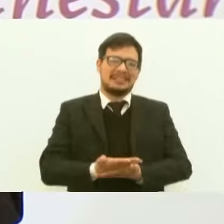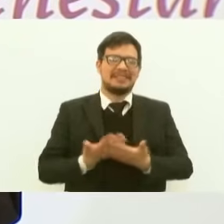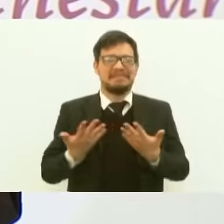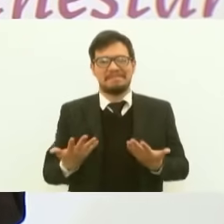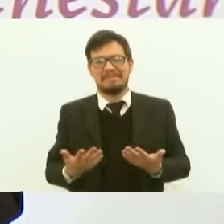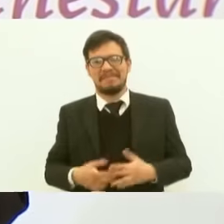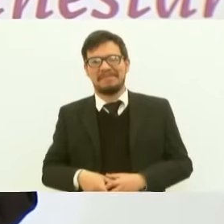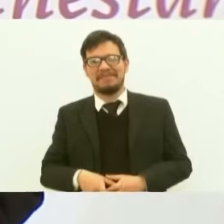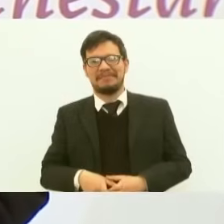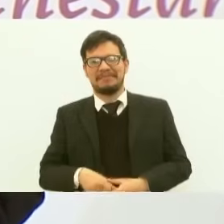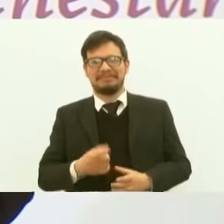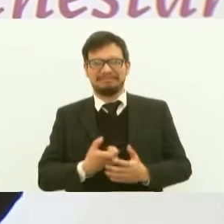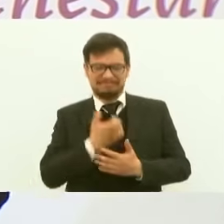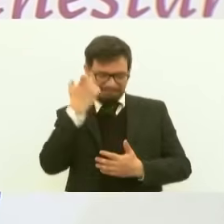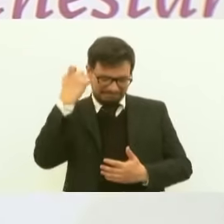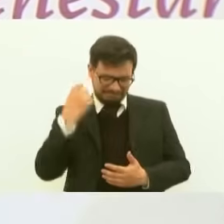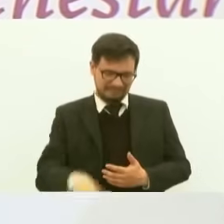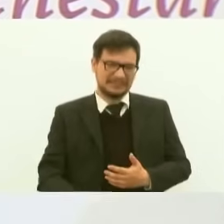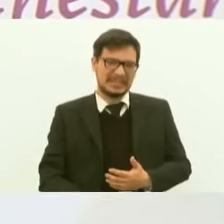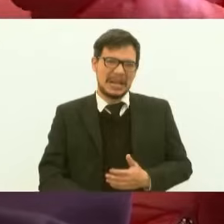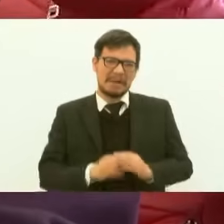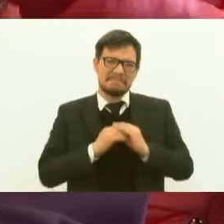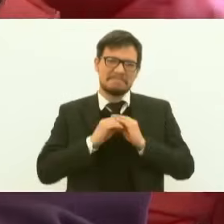Se fueron al carajo.